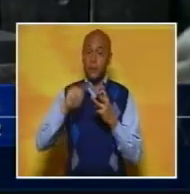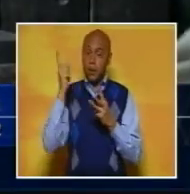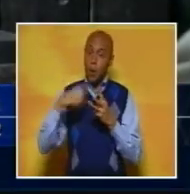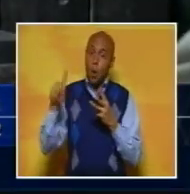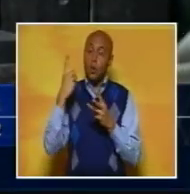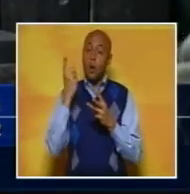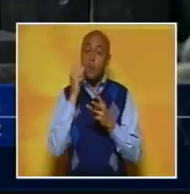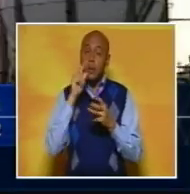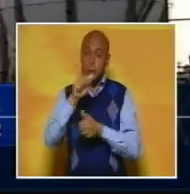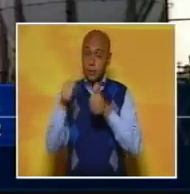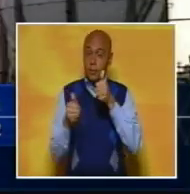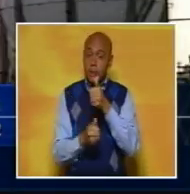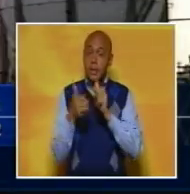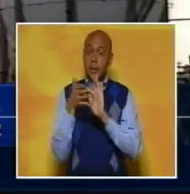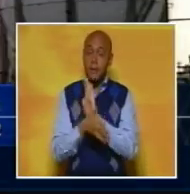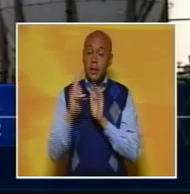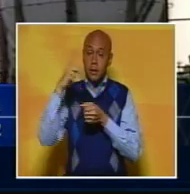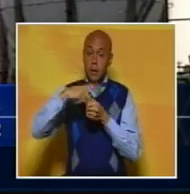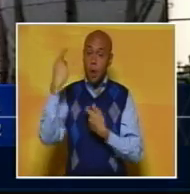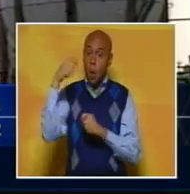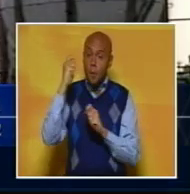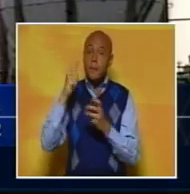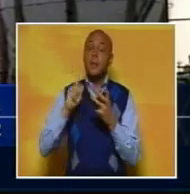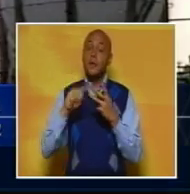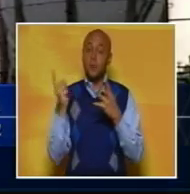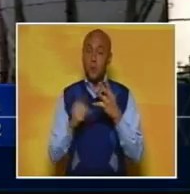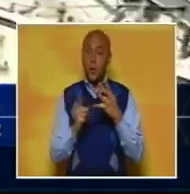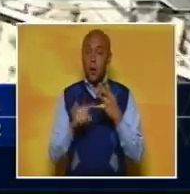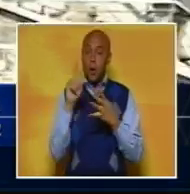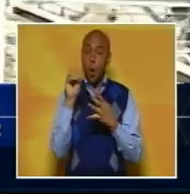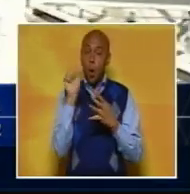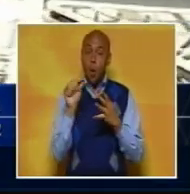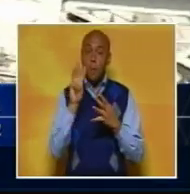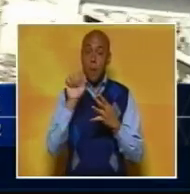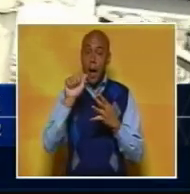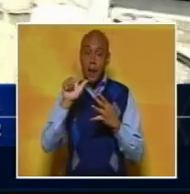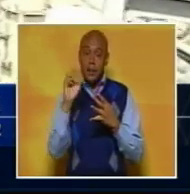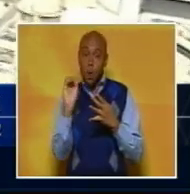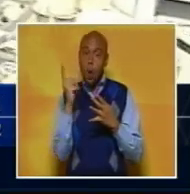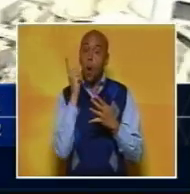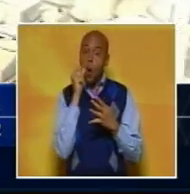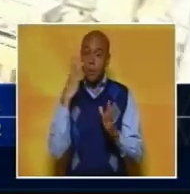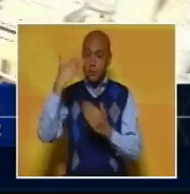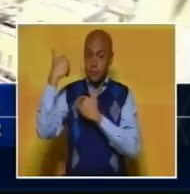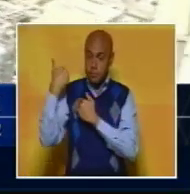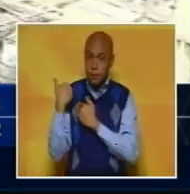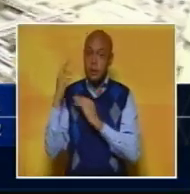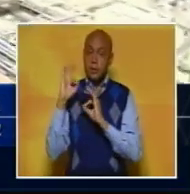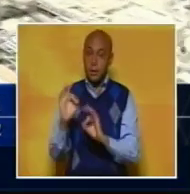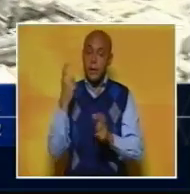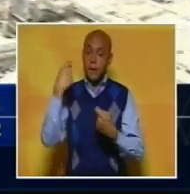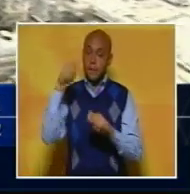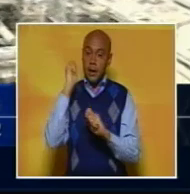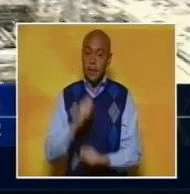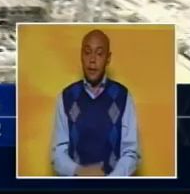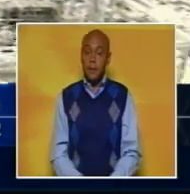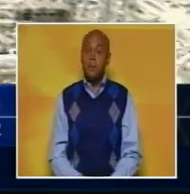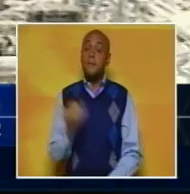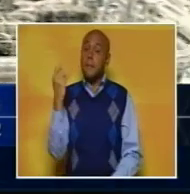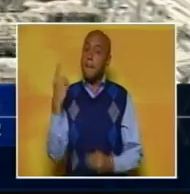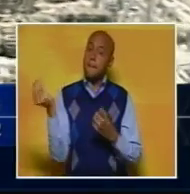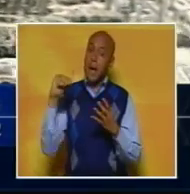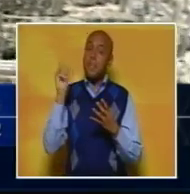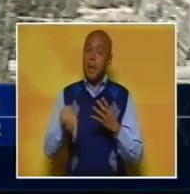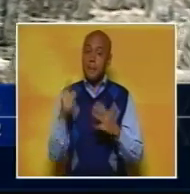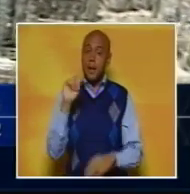encargado de la vicepresidencia de Comercio y Suministro y Osvaldo Pérez Cuevas, también en calidad de encargado de la vicepresidencia de Finanzas. Además,